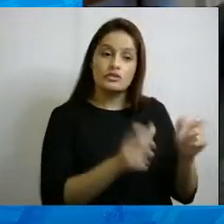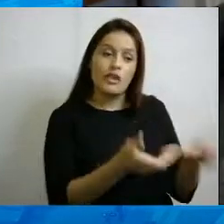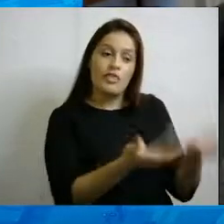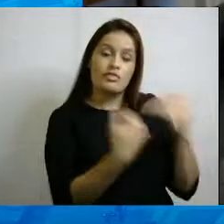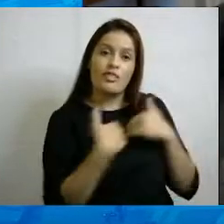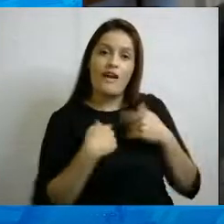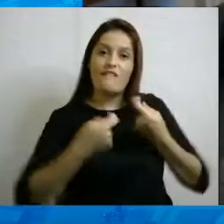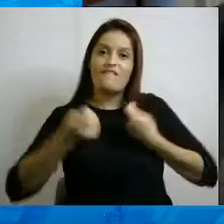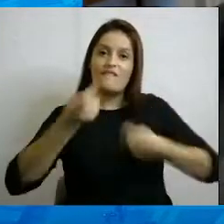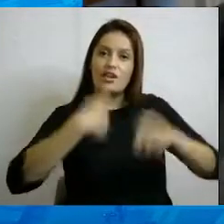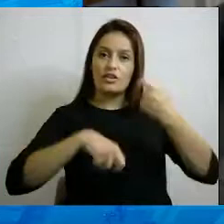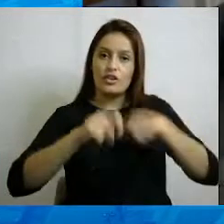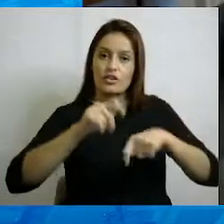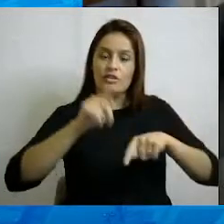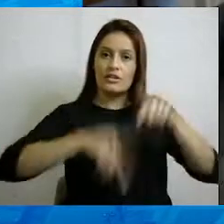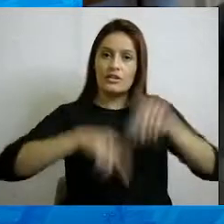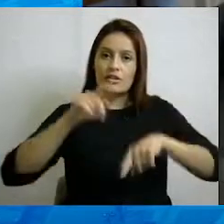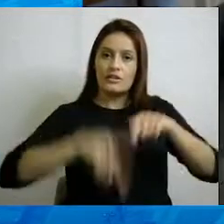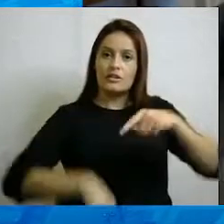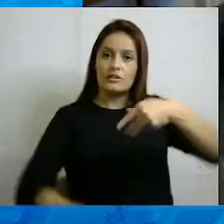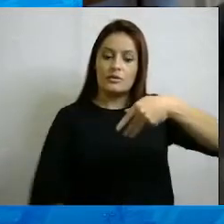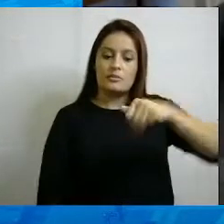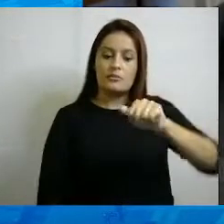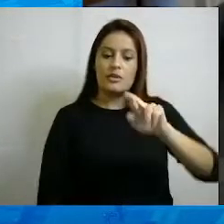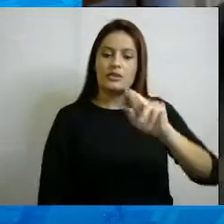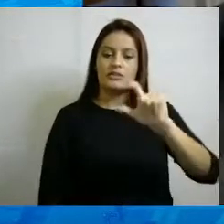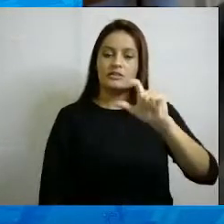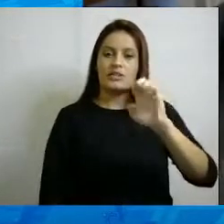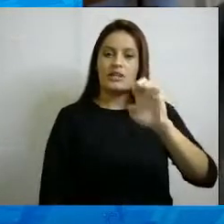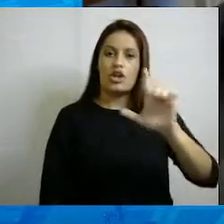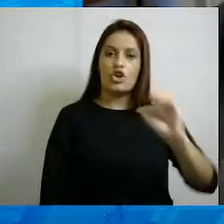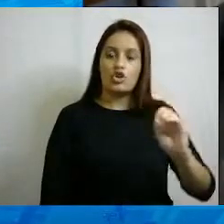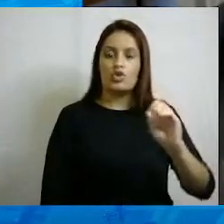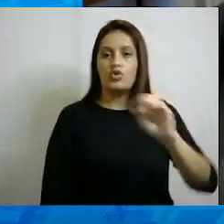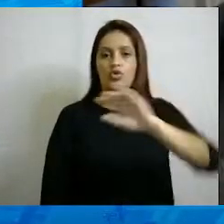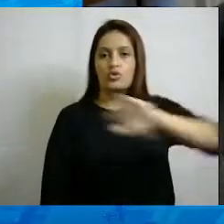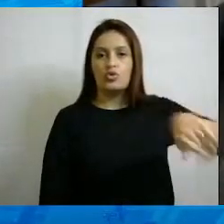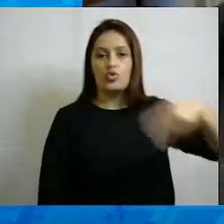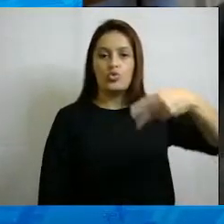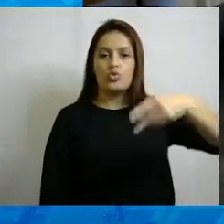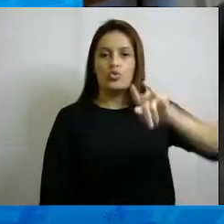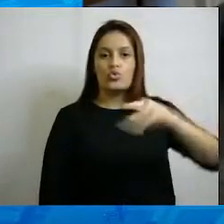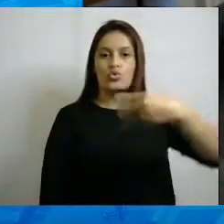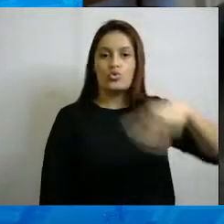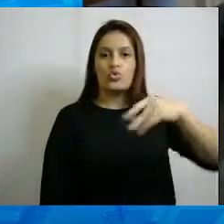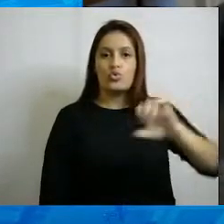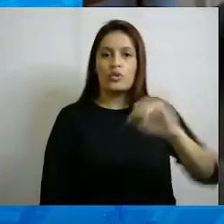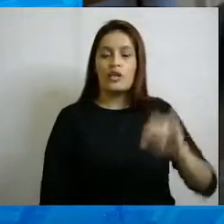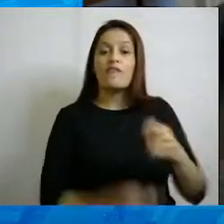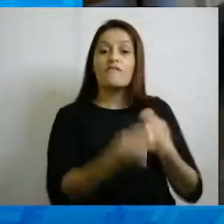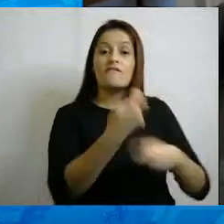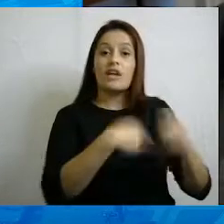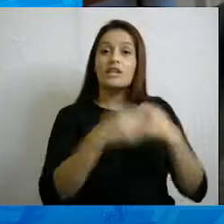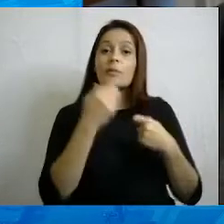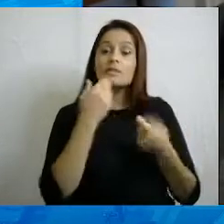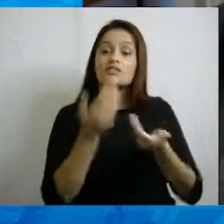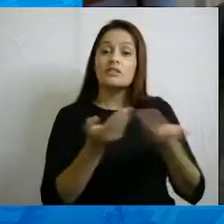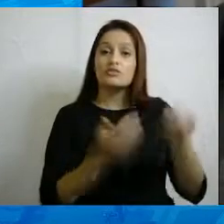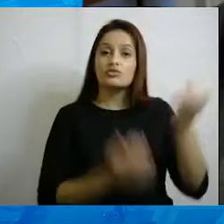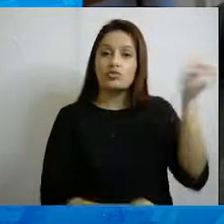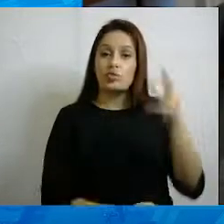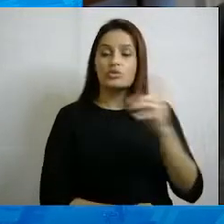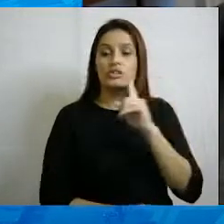terrenos, se llama don Marcelo Núñez, quien nos vende el servicio también de luz, el cual tiene